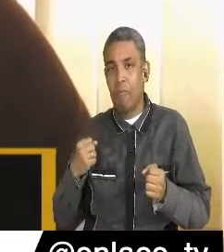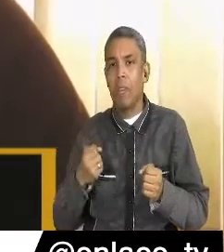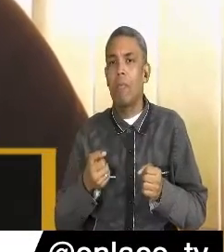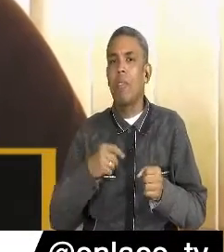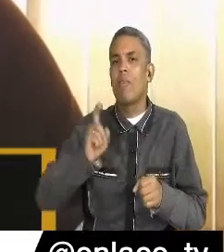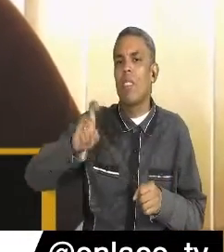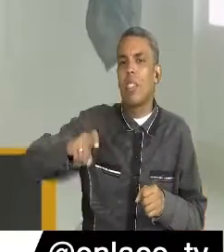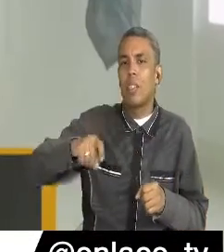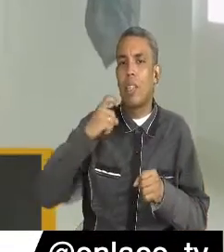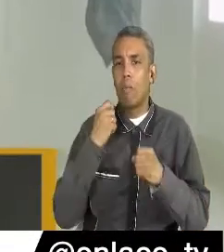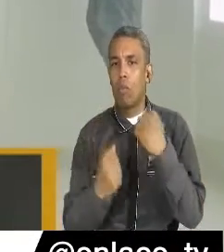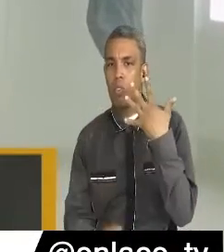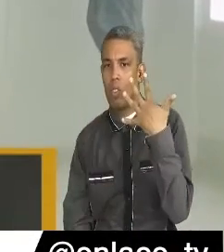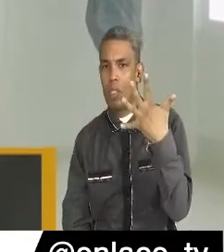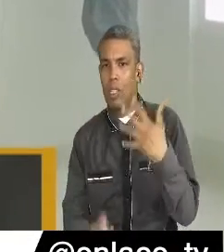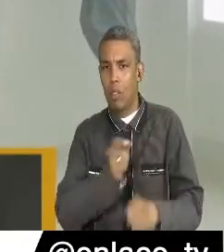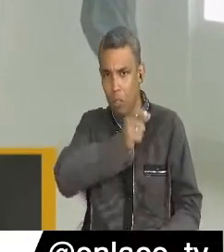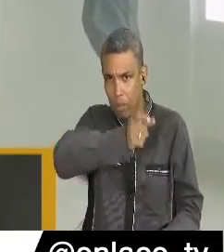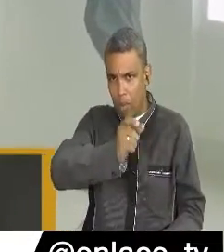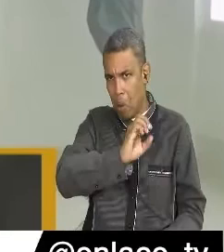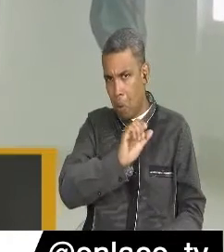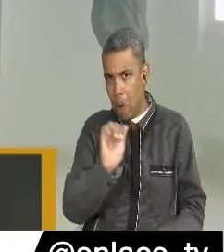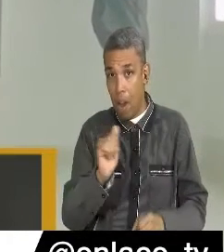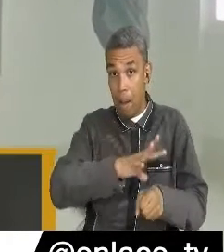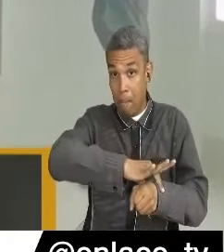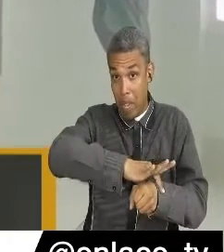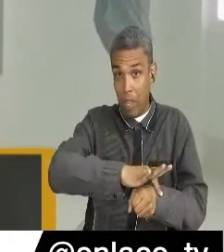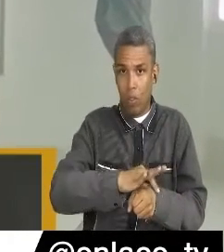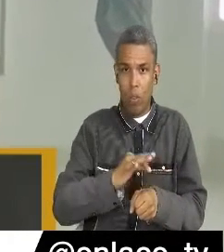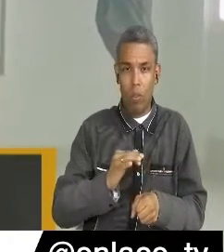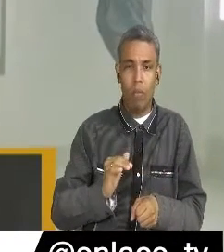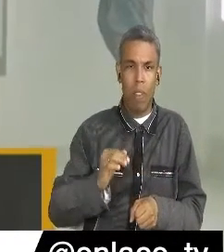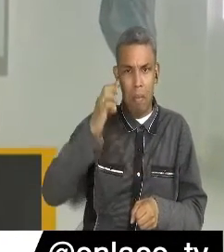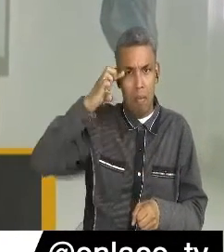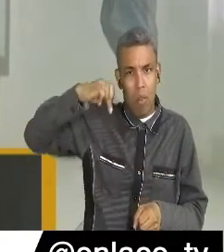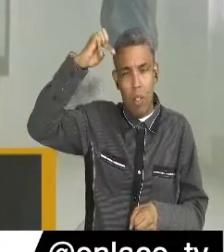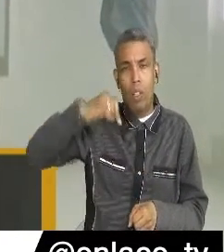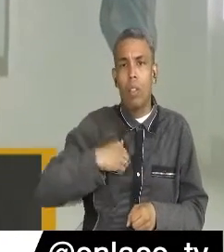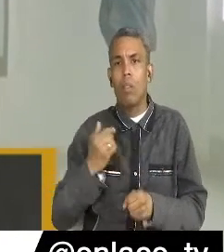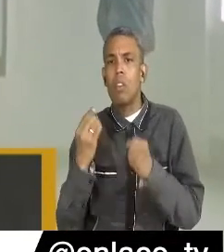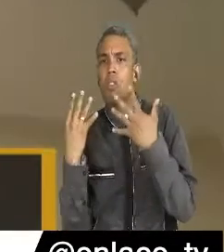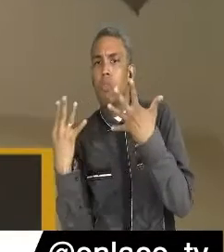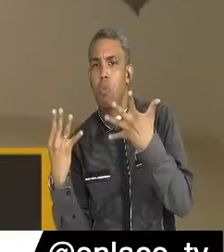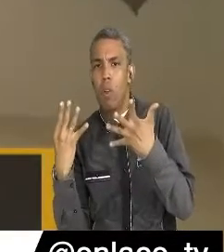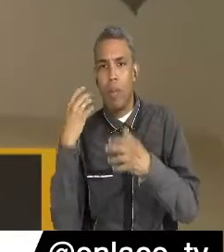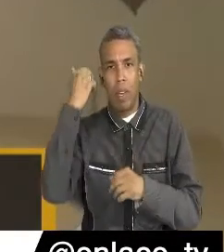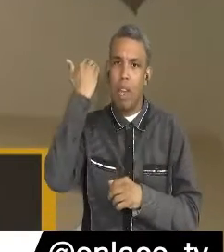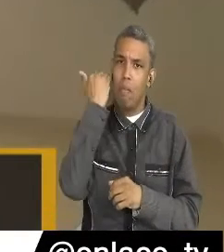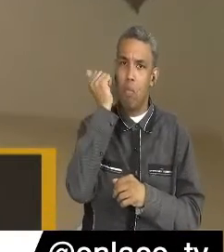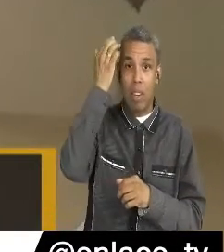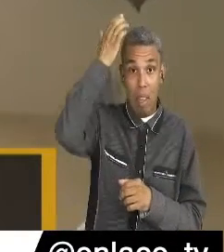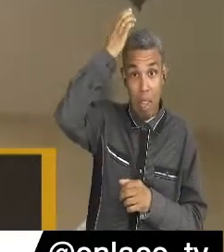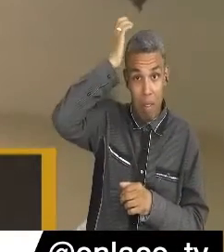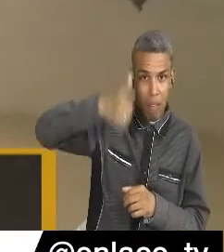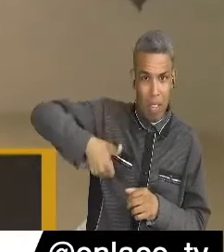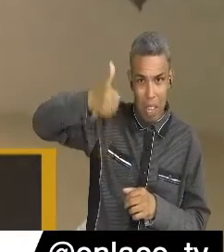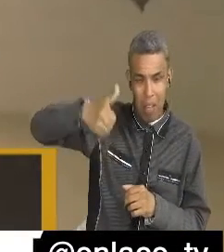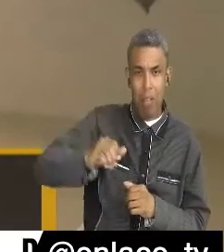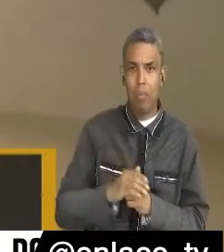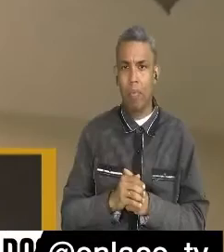médicos, necesitamos 9 enfermeras jefes, necesitamos 20 auxiliares y 4 personas